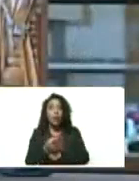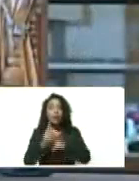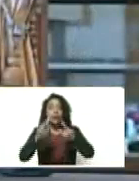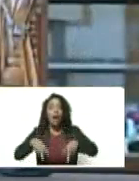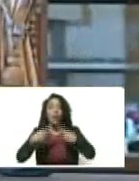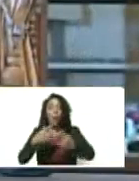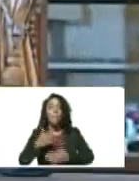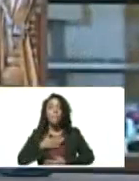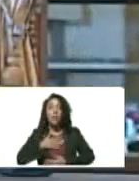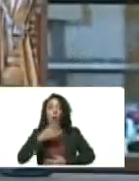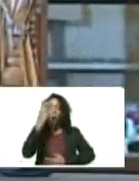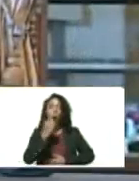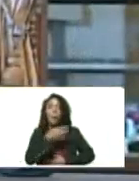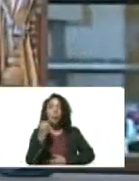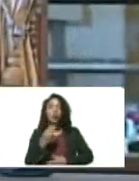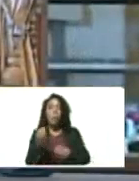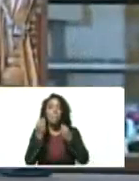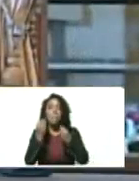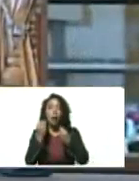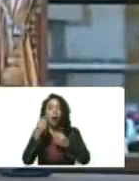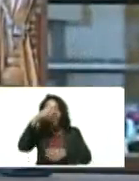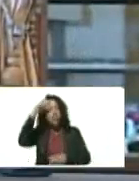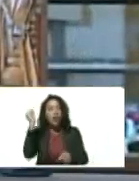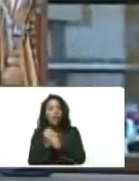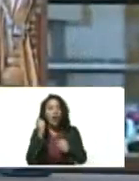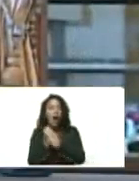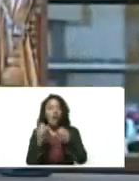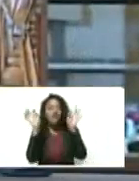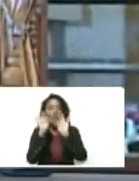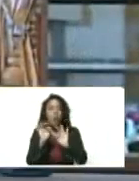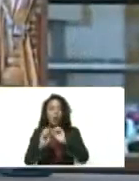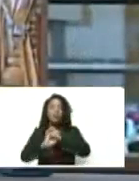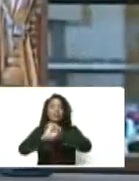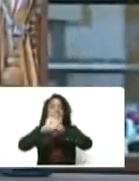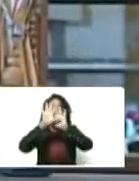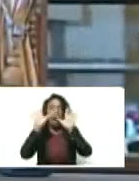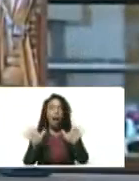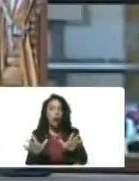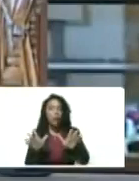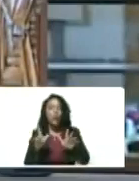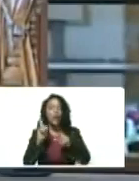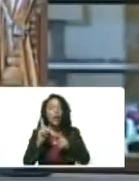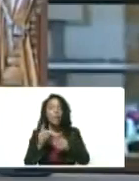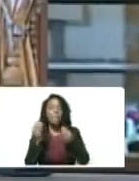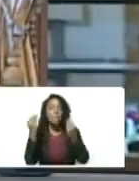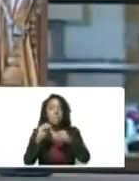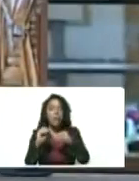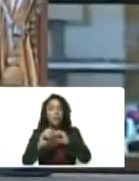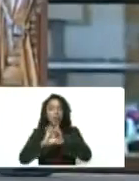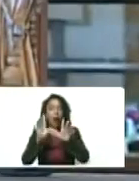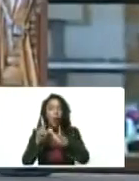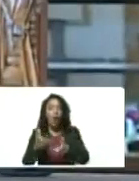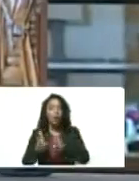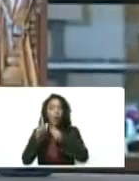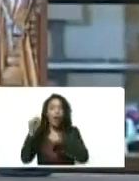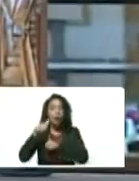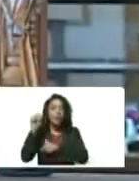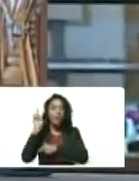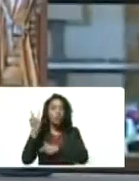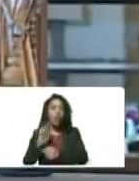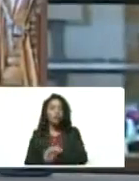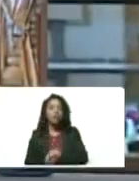compromiso para trabajar de forma colegial transparente y lo más diáfana posible con las autoridades menos altas